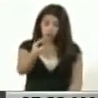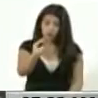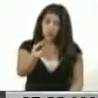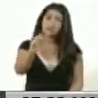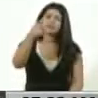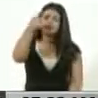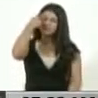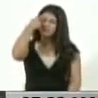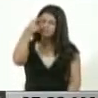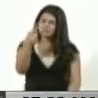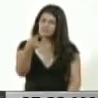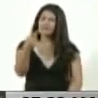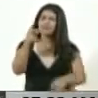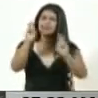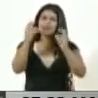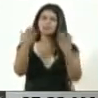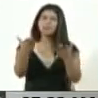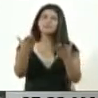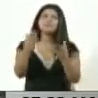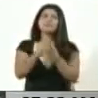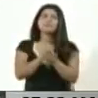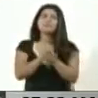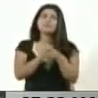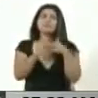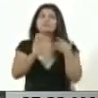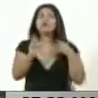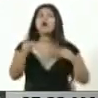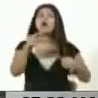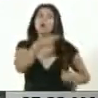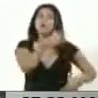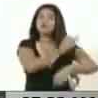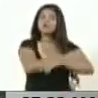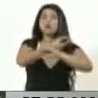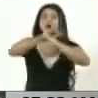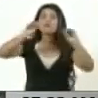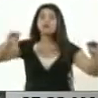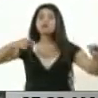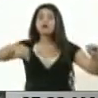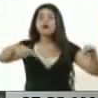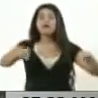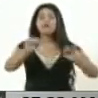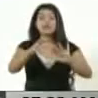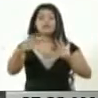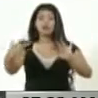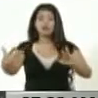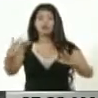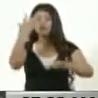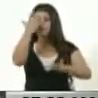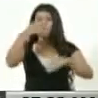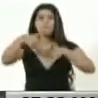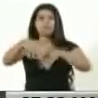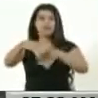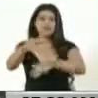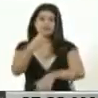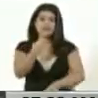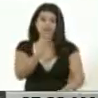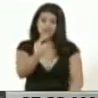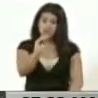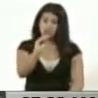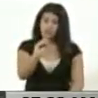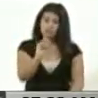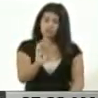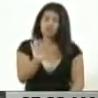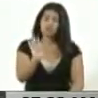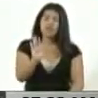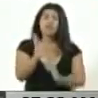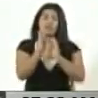llamar la atención con relación a esta convocatoria que está haciendo la oposición para el próximo 18 de febrero. En este contexto